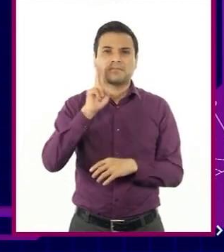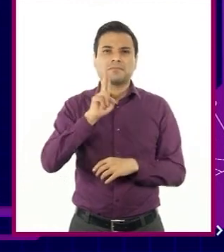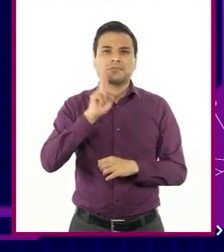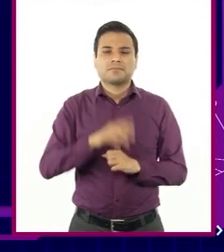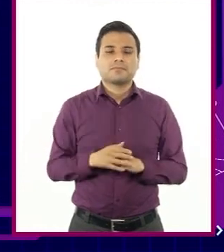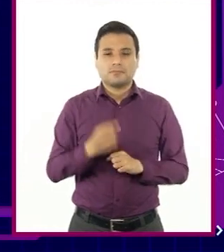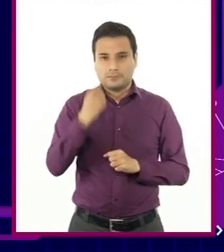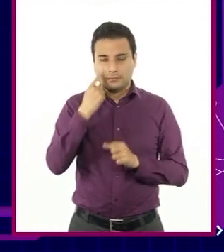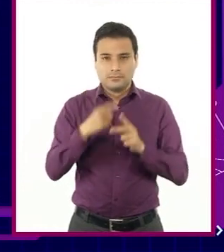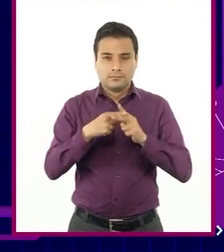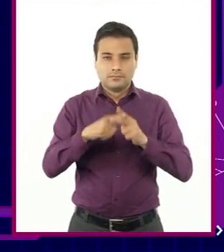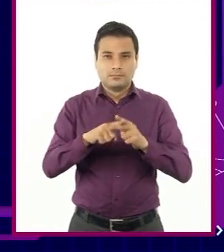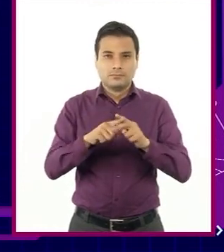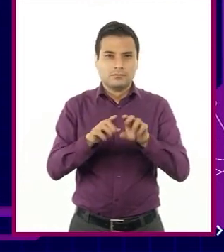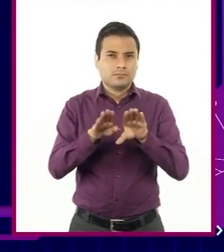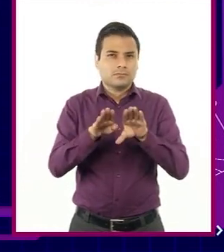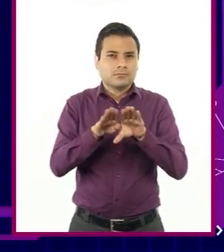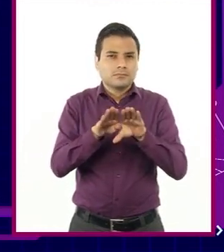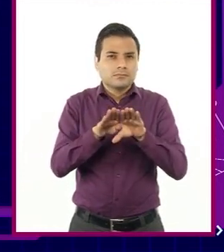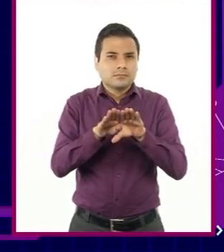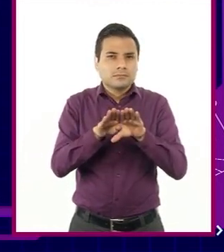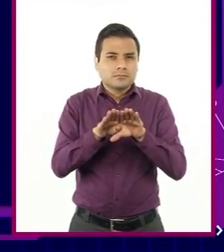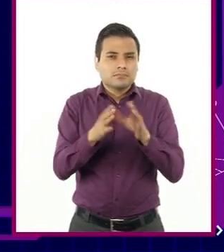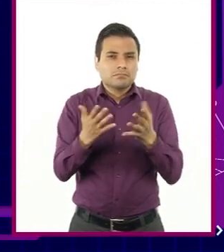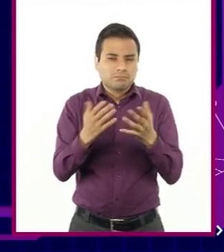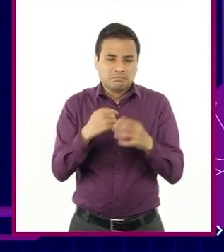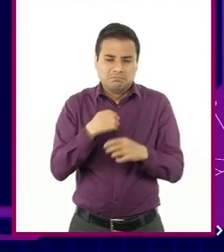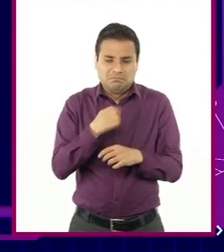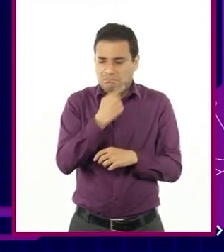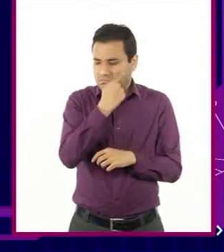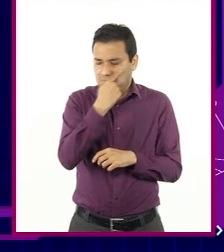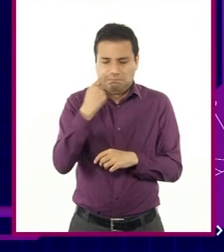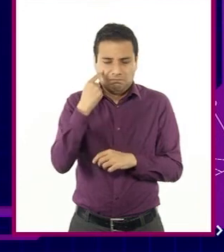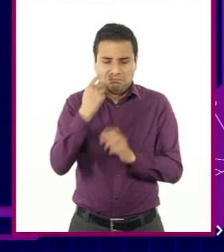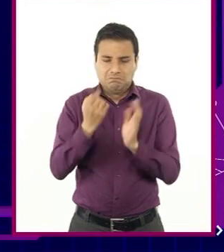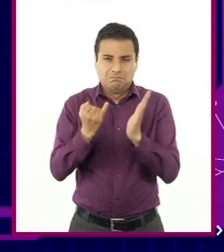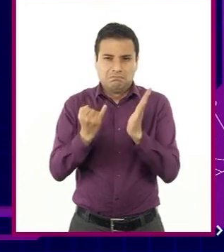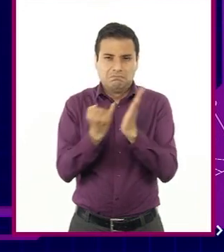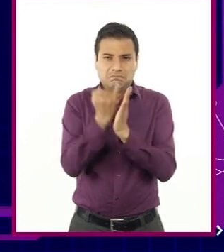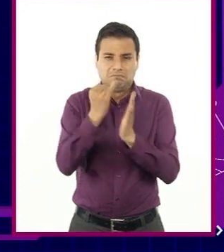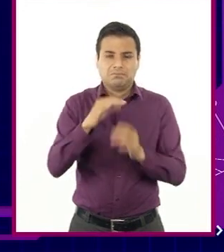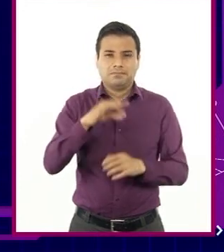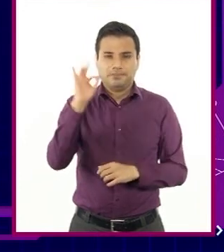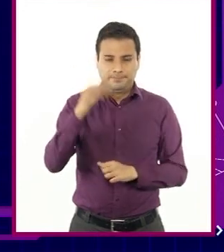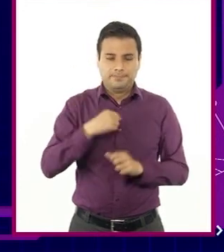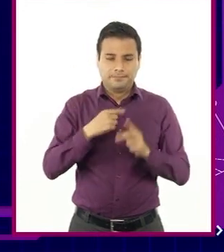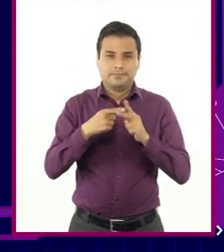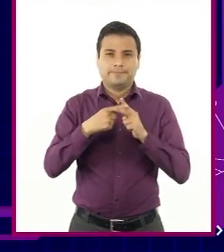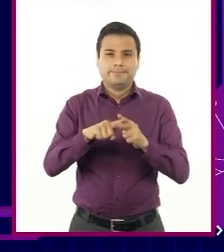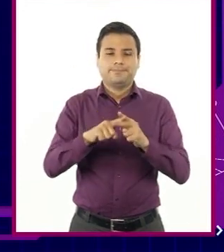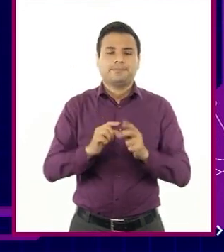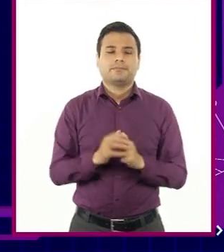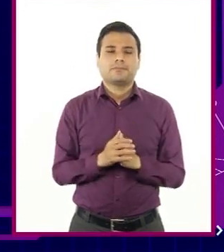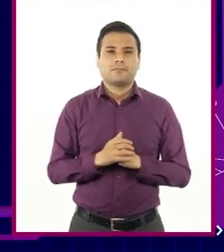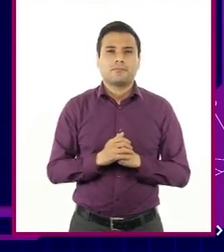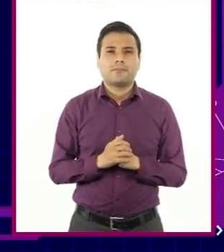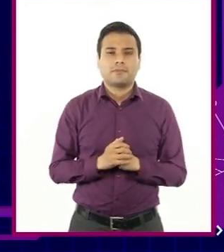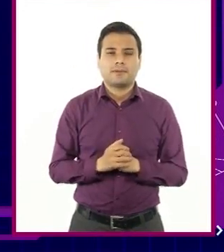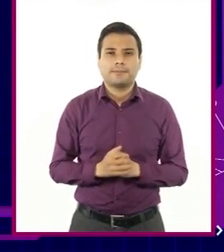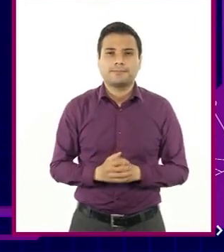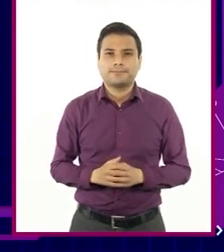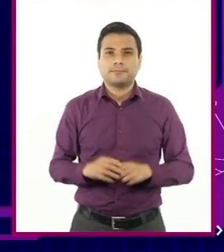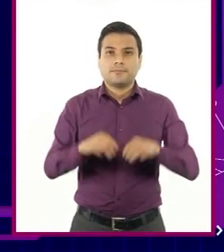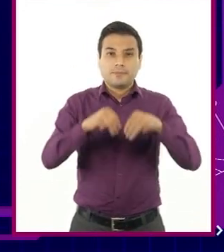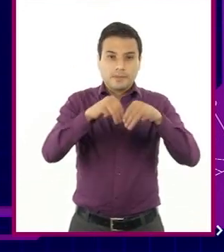las conversiones por cualquier unidad de las solicitadas en la tabla. Nosotros iniciaremos convirtiendo los metros a